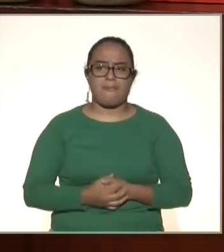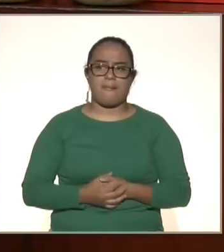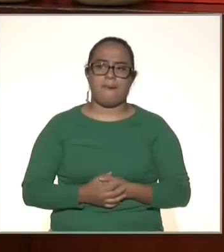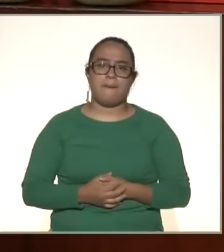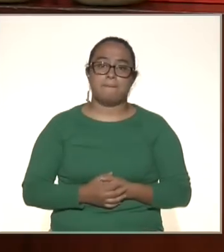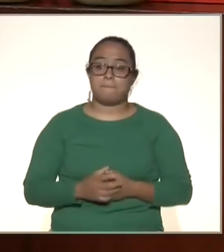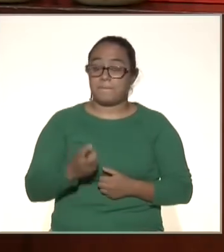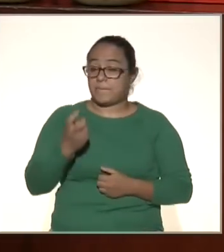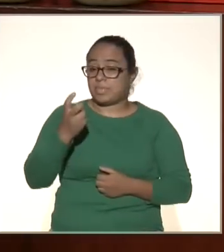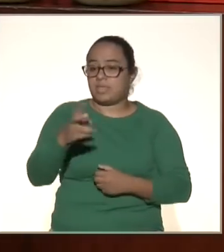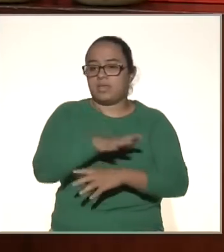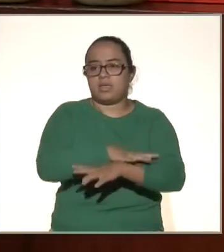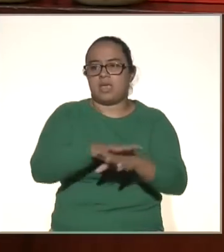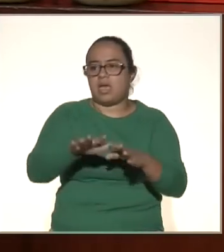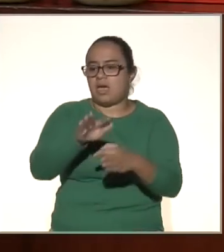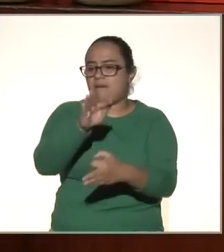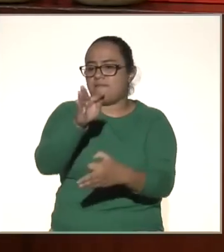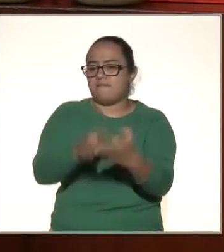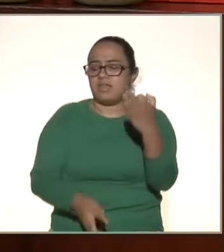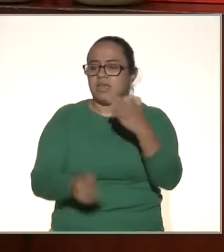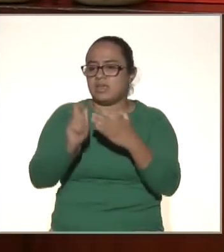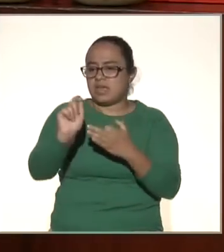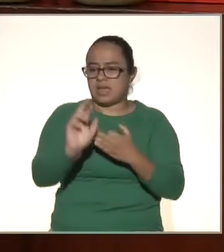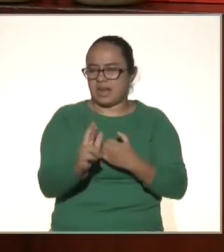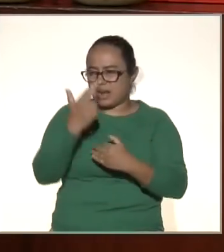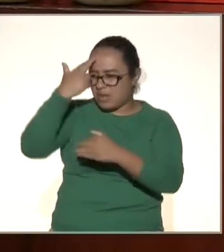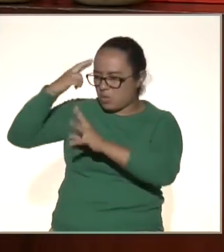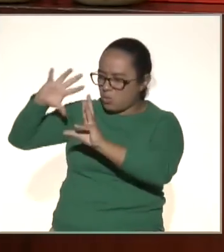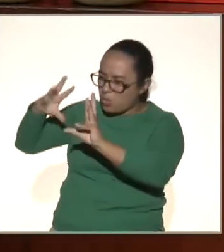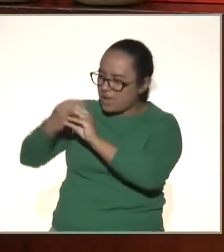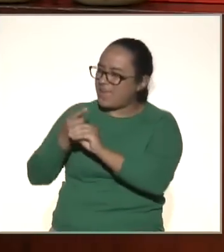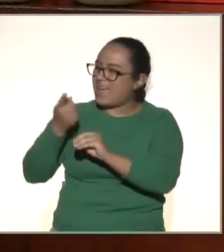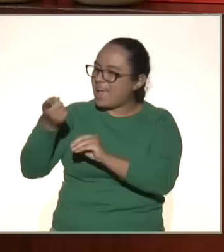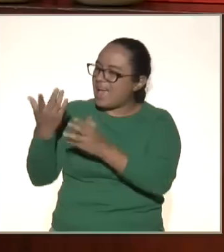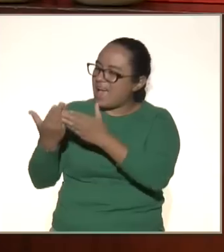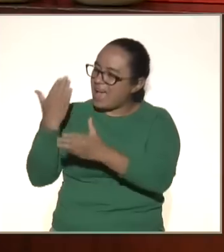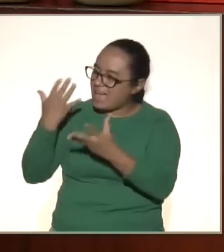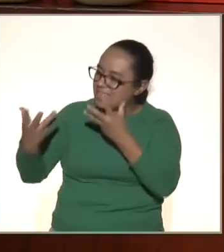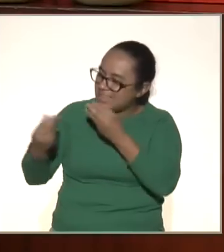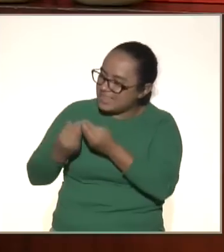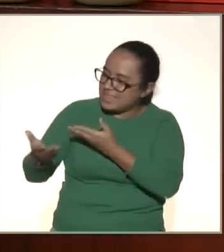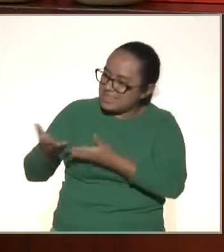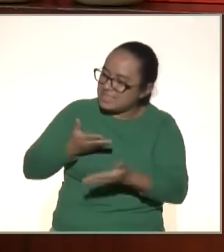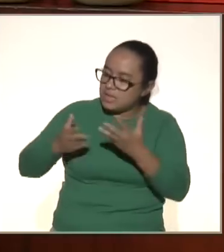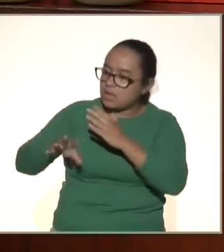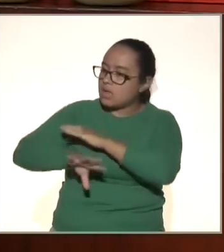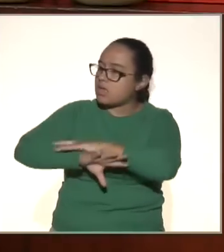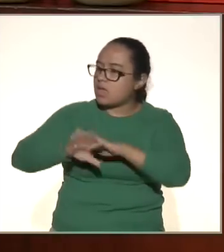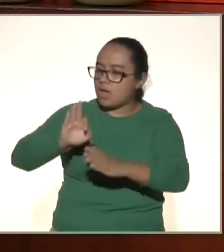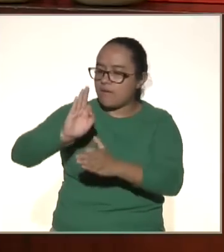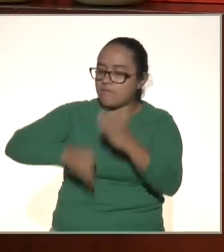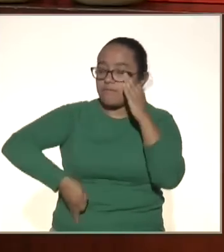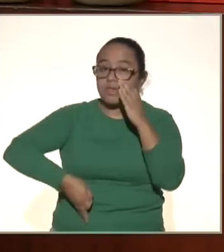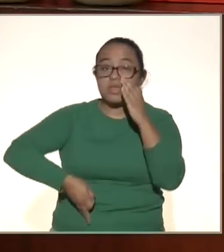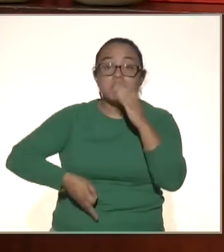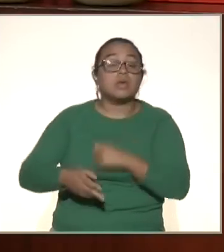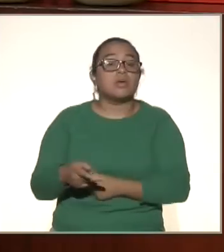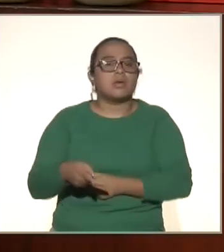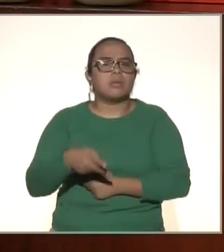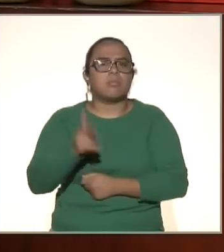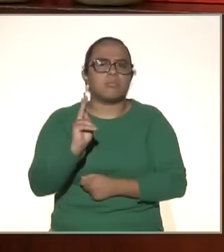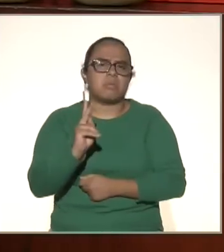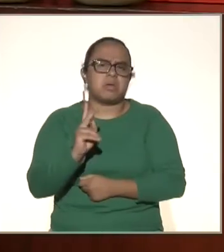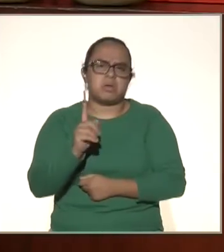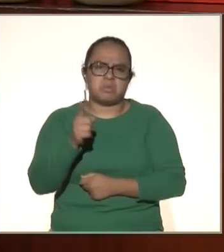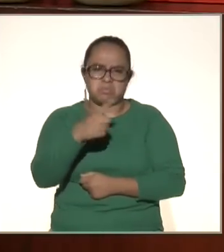el final de una serie de recuerdos, de una serie de vivencias compartidas con la persona. Sin embargo, se puede ver de